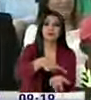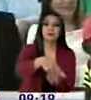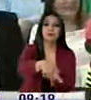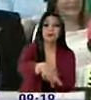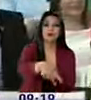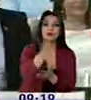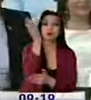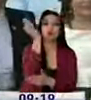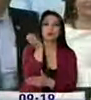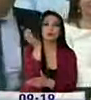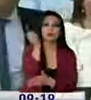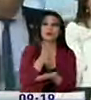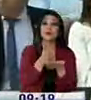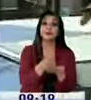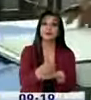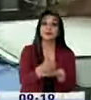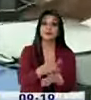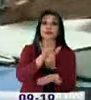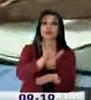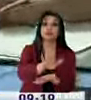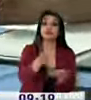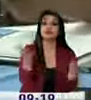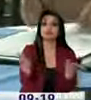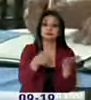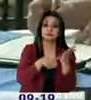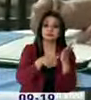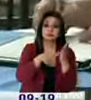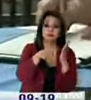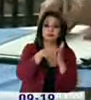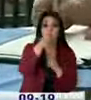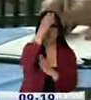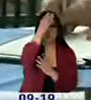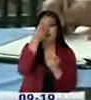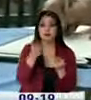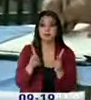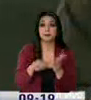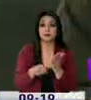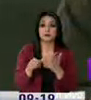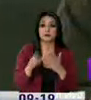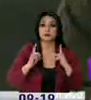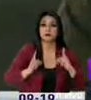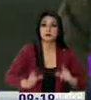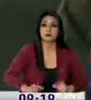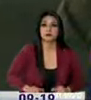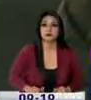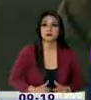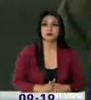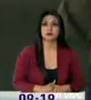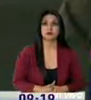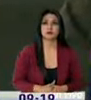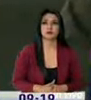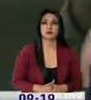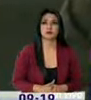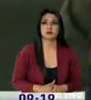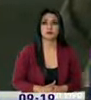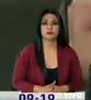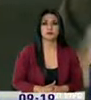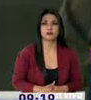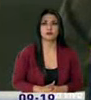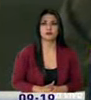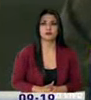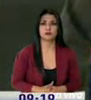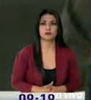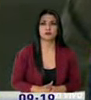de compensaciones a jubilados del Ministerio de Educación y Salud. Nuestro gobierno, solo en